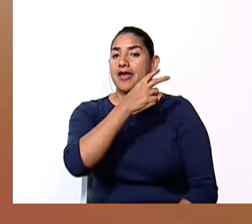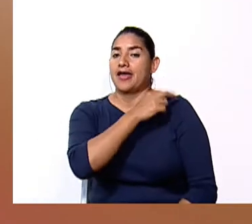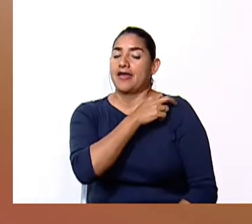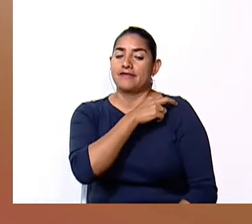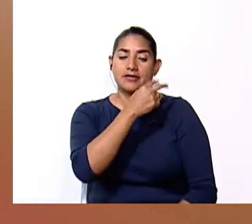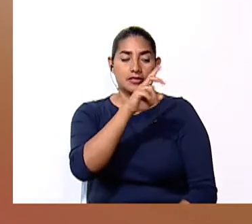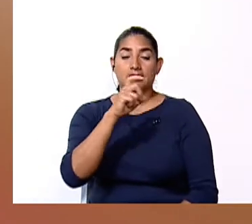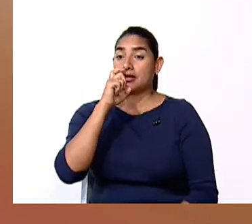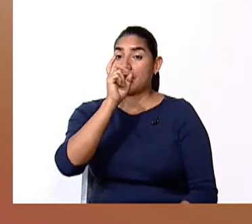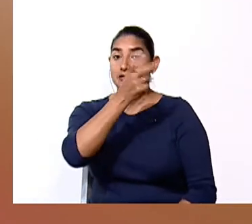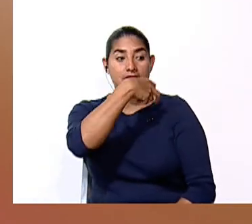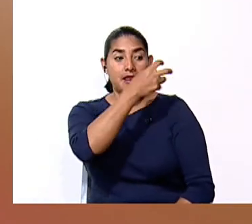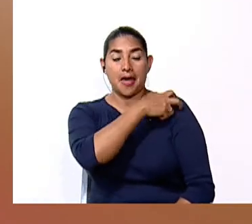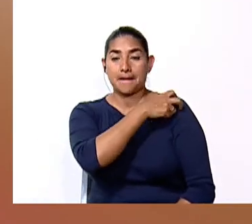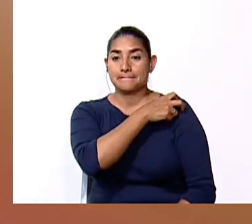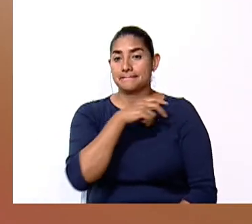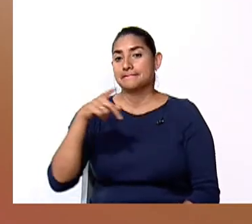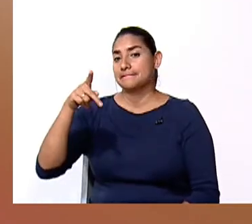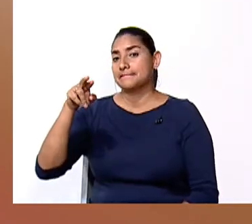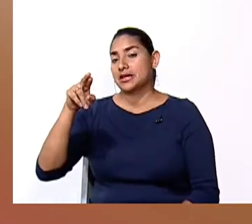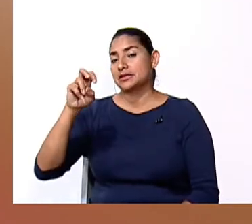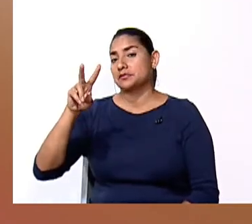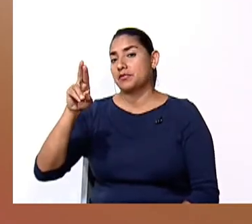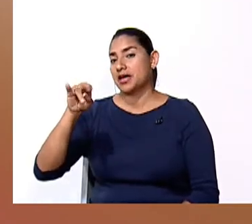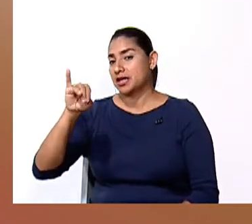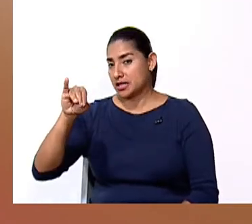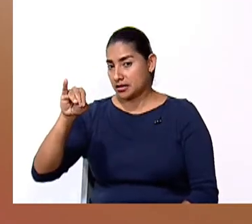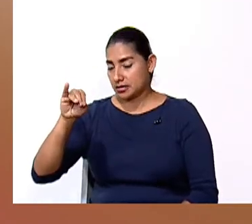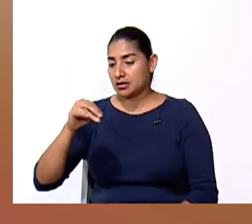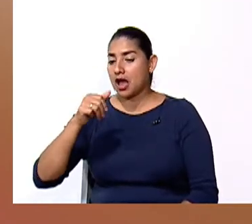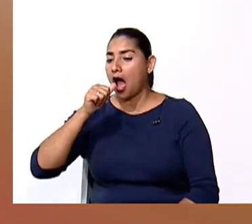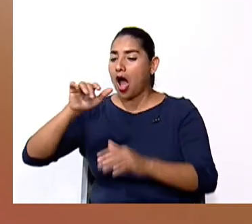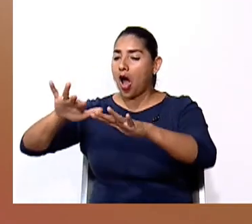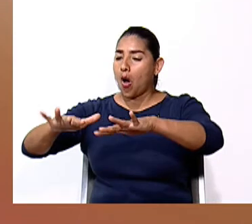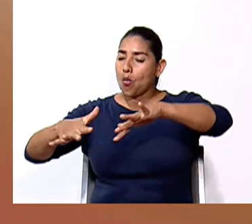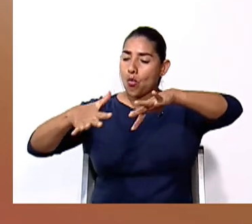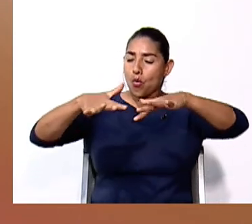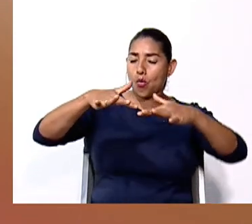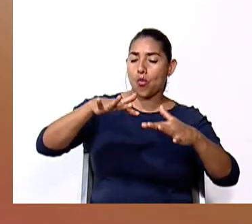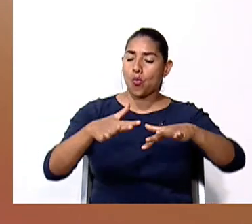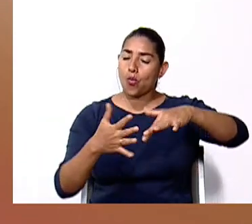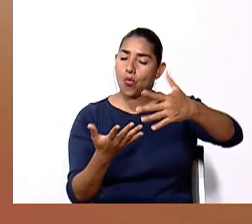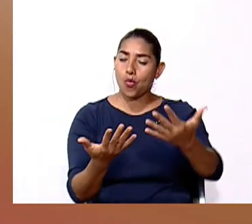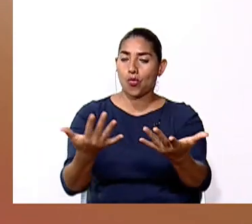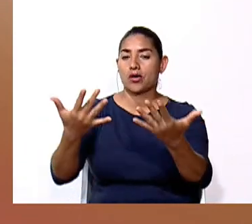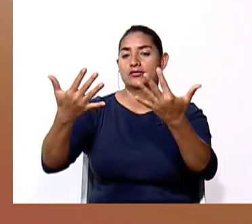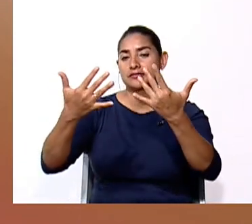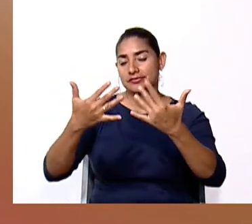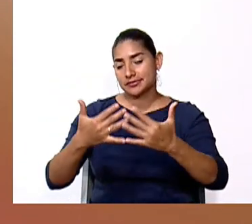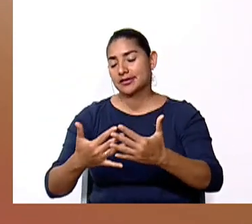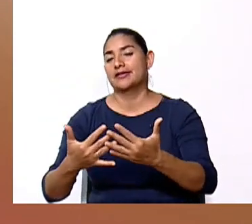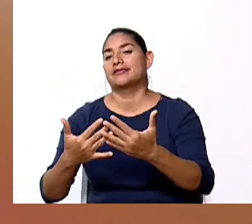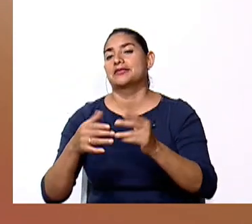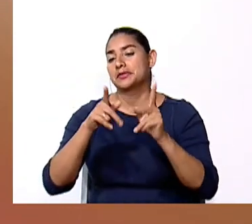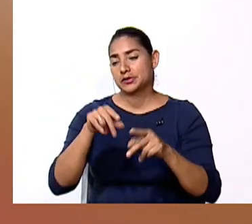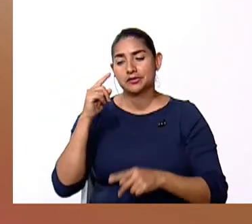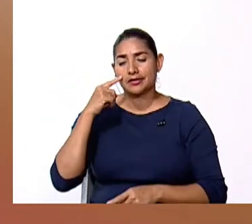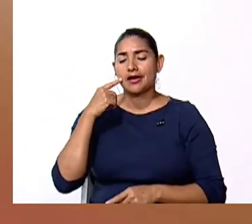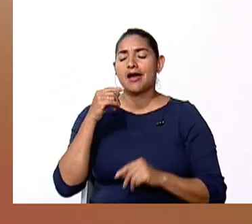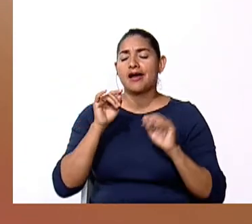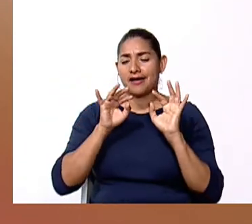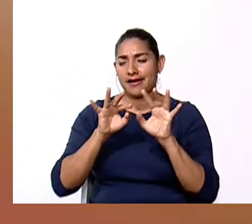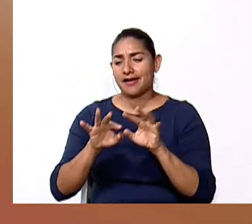pudiera liberarse. Estos dos personajes son muy importantes en nuestra historia porque nunca se